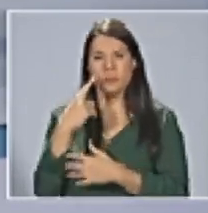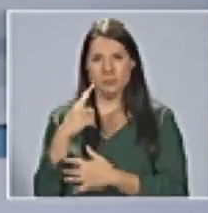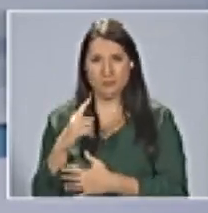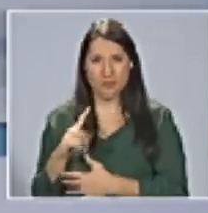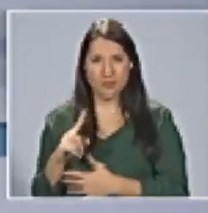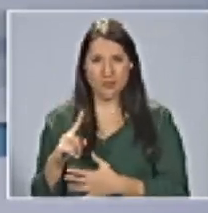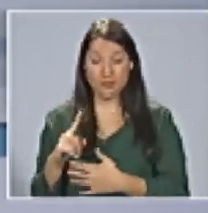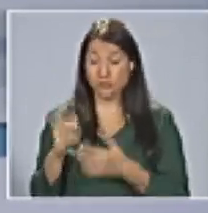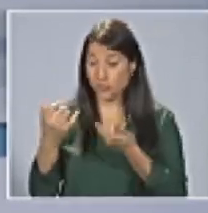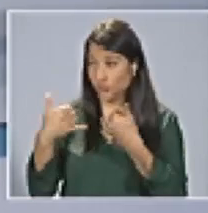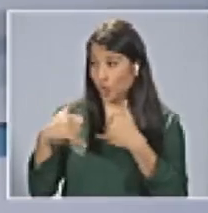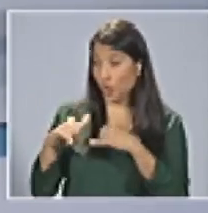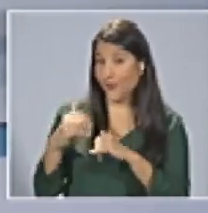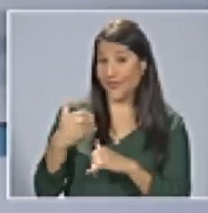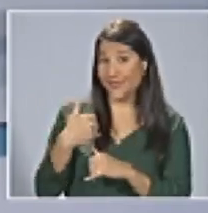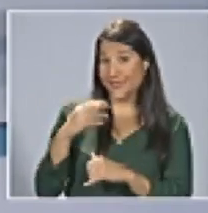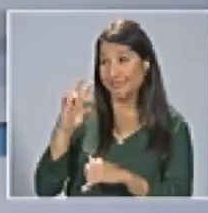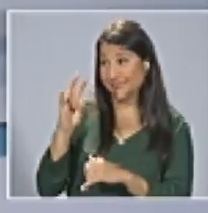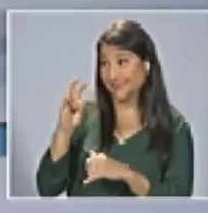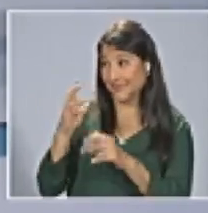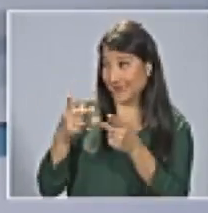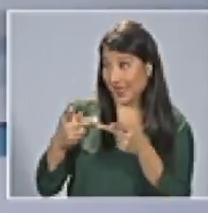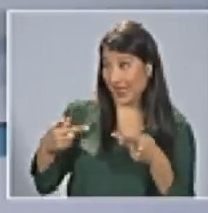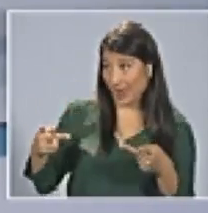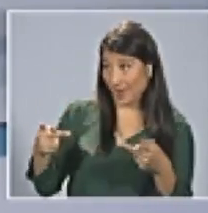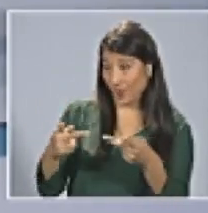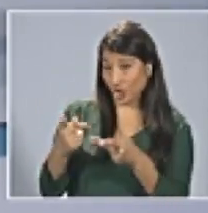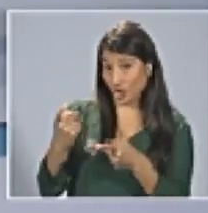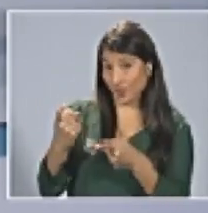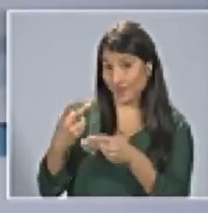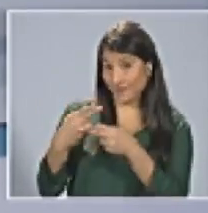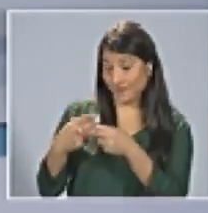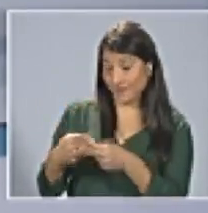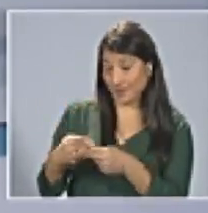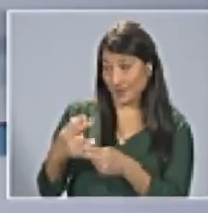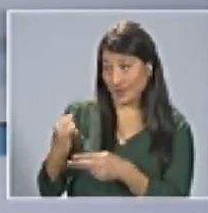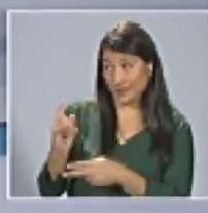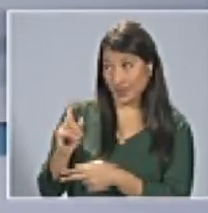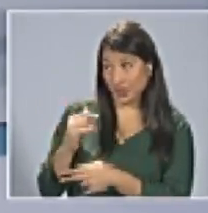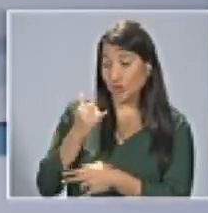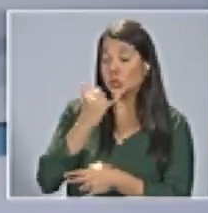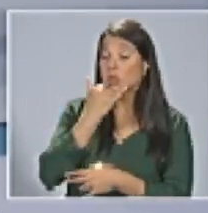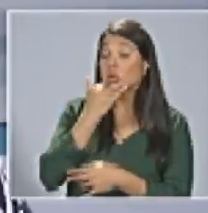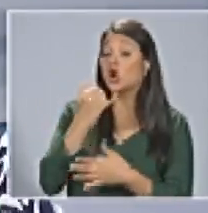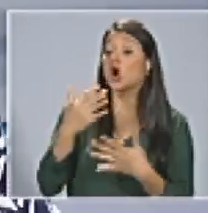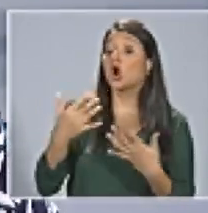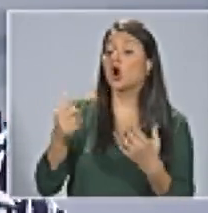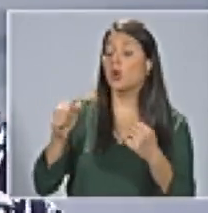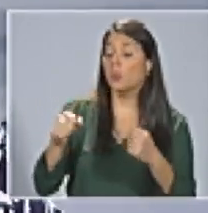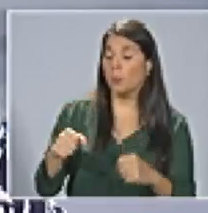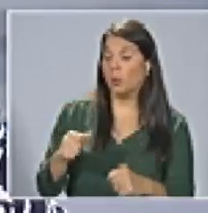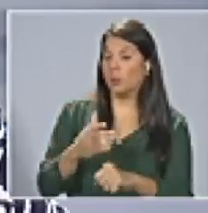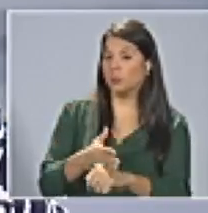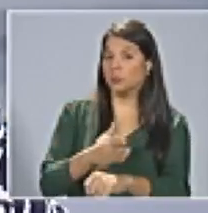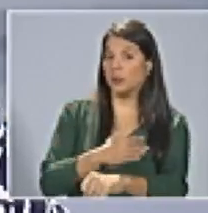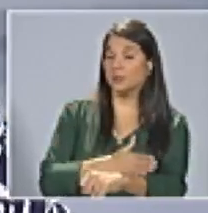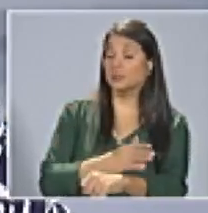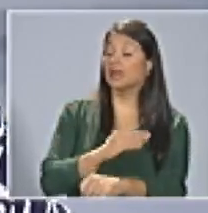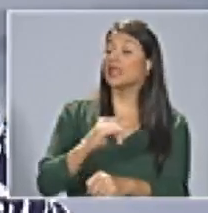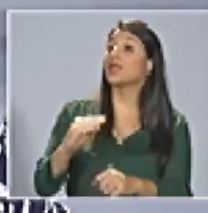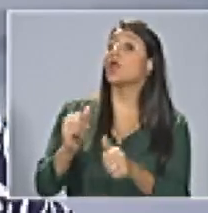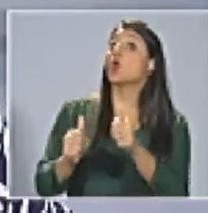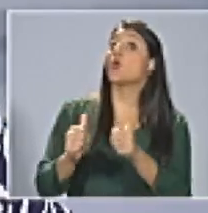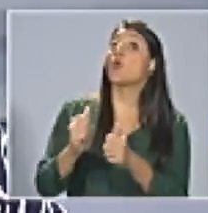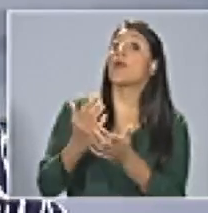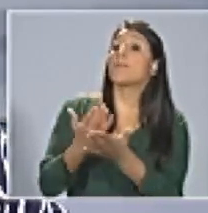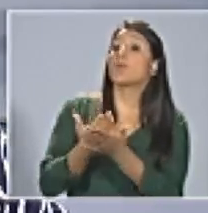hay todavía 7 sillas pendientes, si no me equivoco? ¿Cómo adelantar y qué propuestas se tendrían para